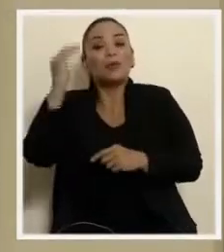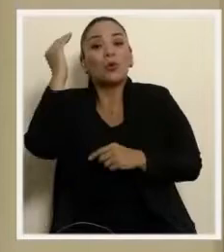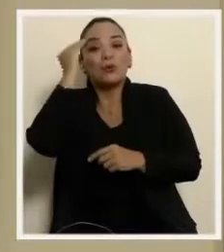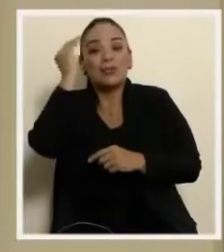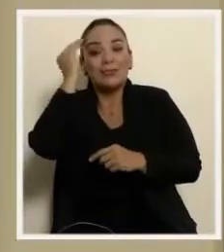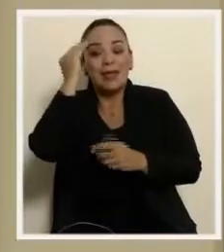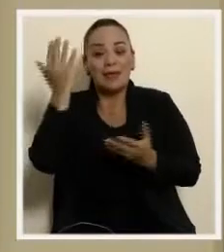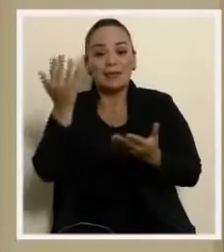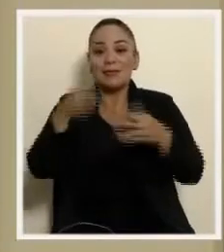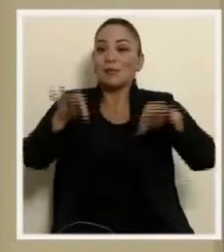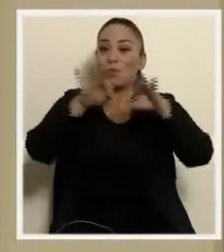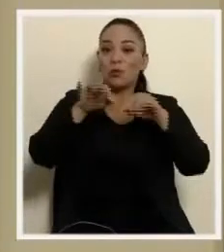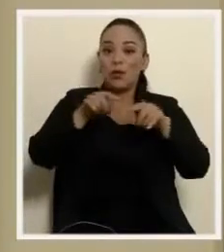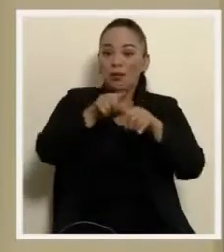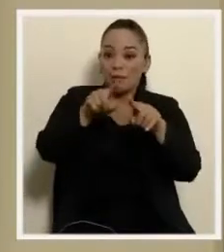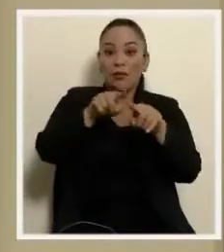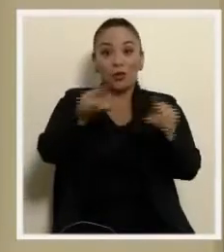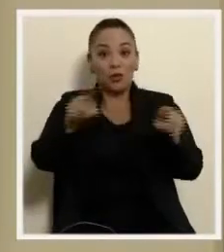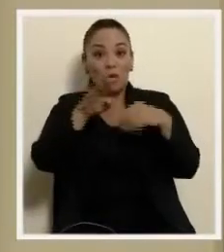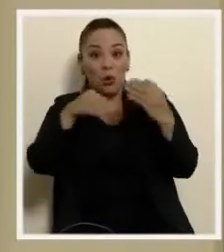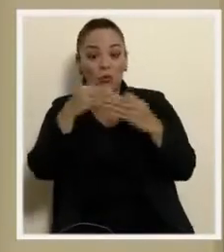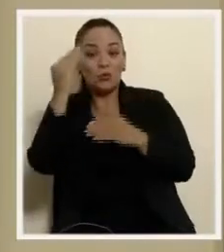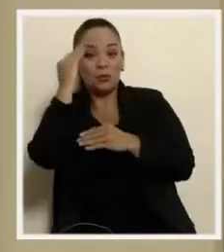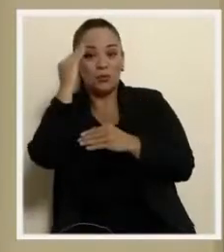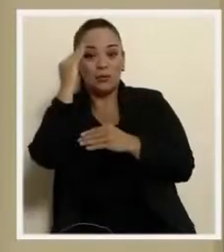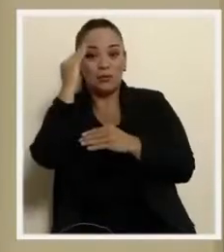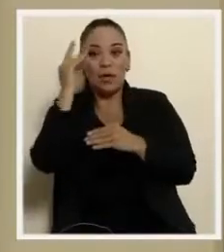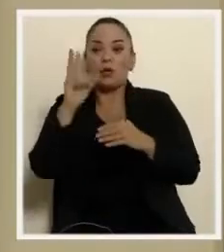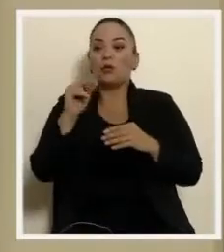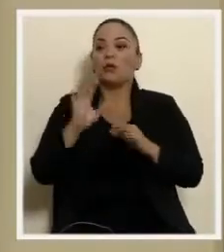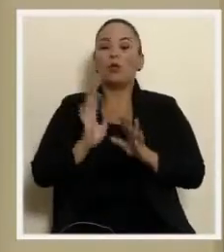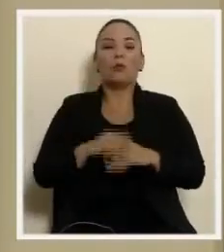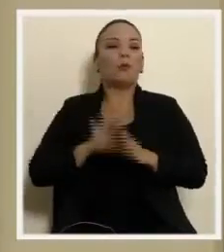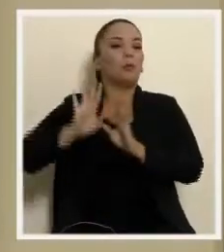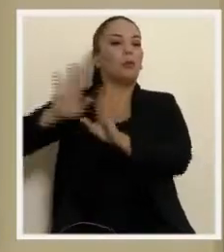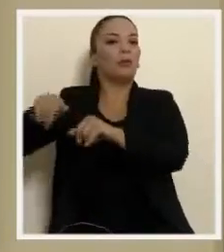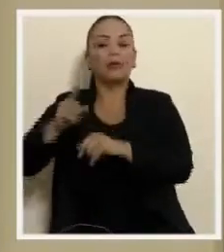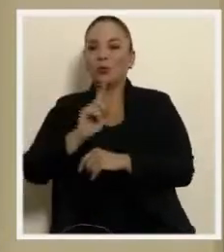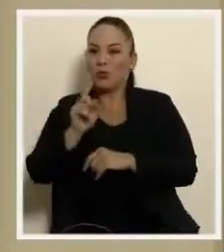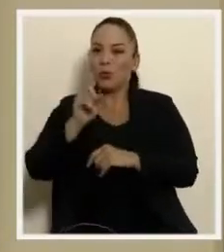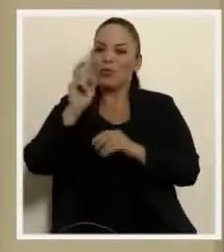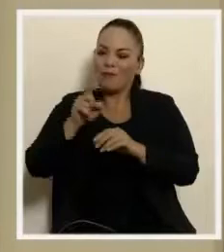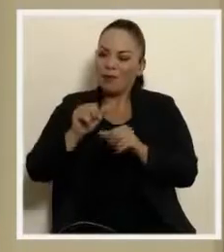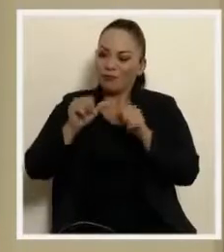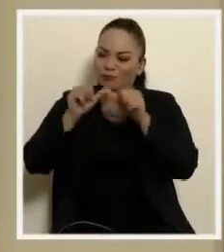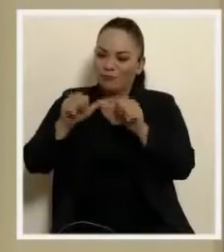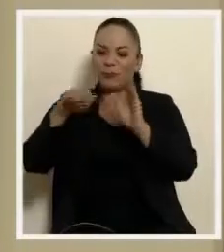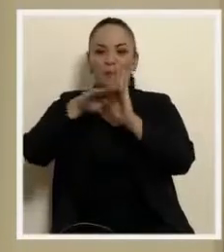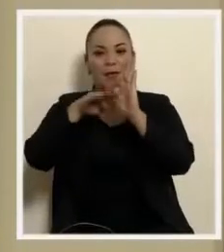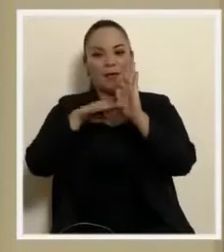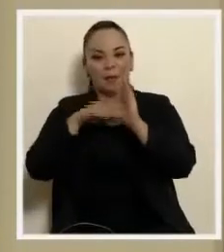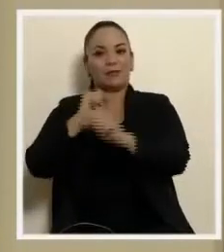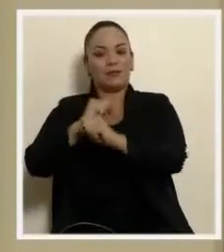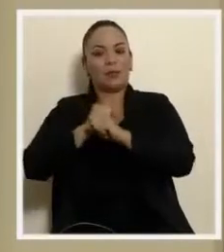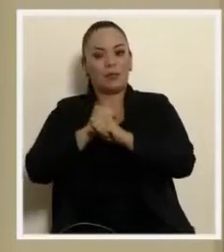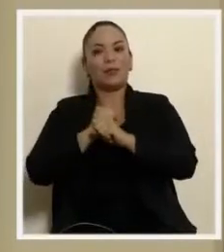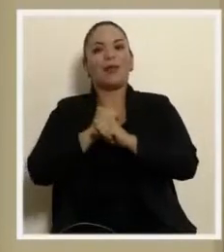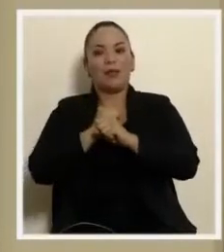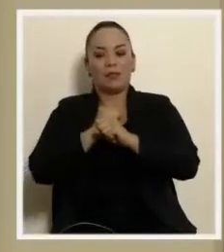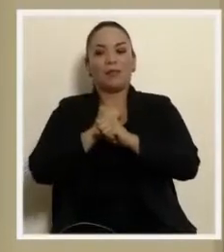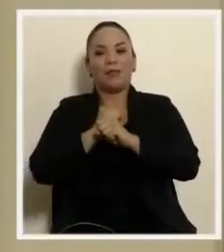que no bajemos la guardia, de que no dejemos de cumplir las medidas de seguridad, pero sobre todo que no